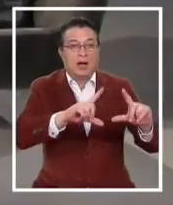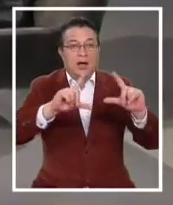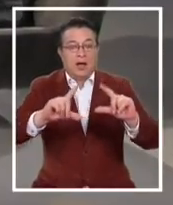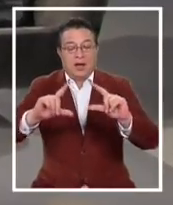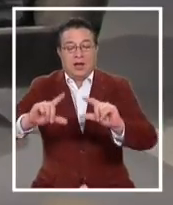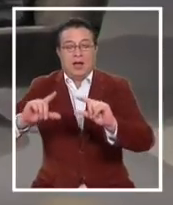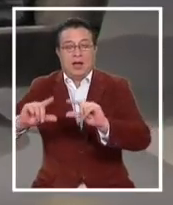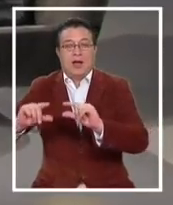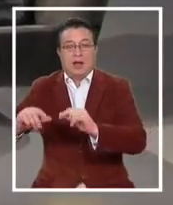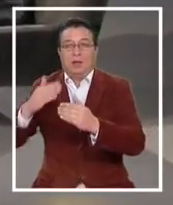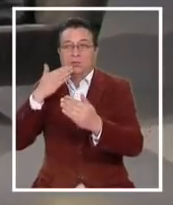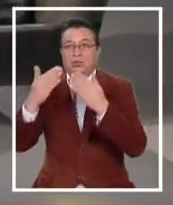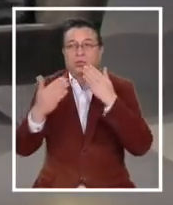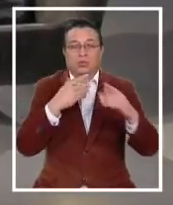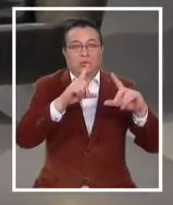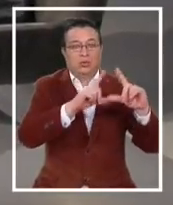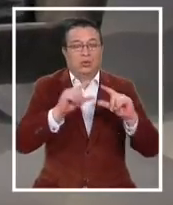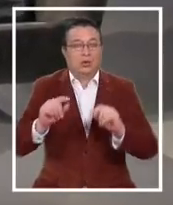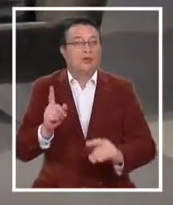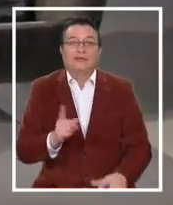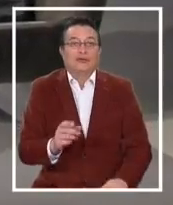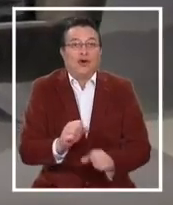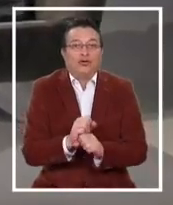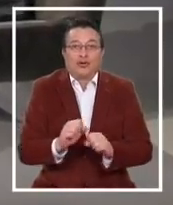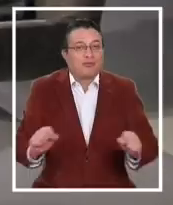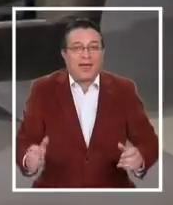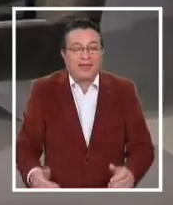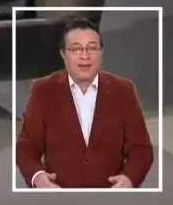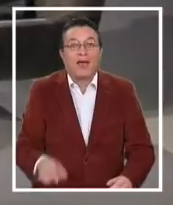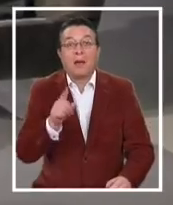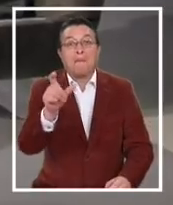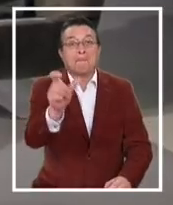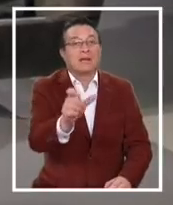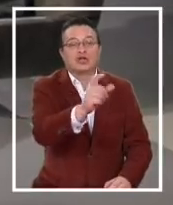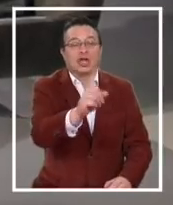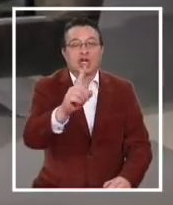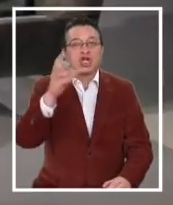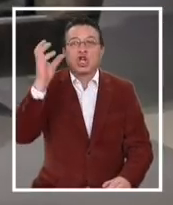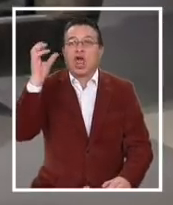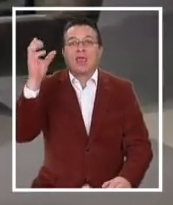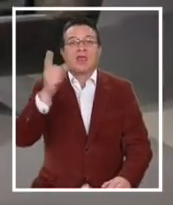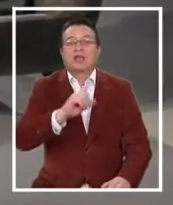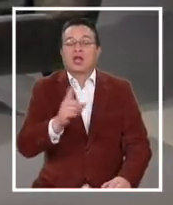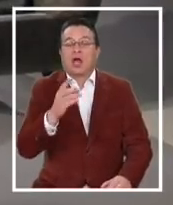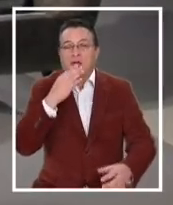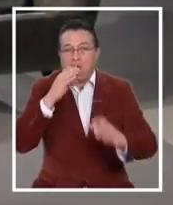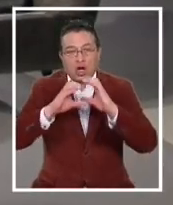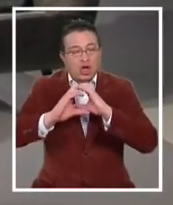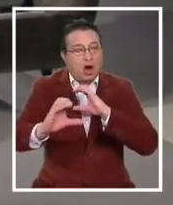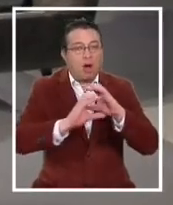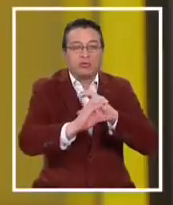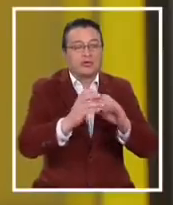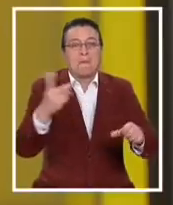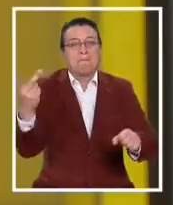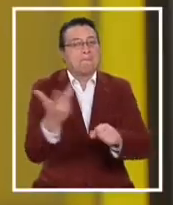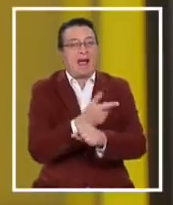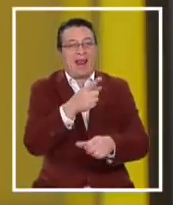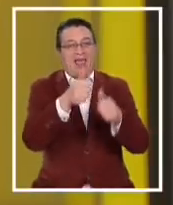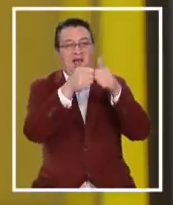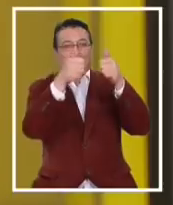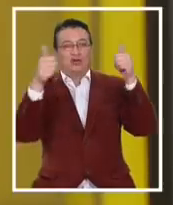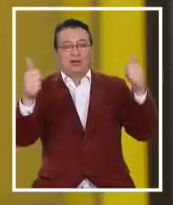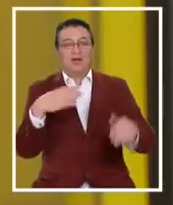de baja en la transmisión. Y no estamos ahí porque la gente no lo entiende, porque se comunica mal desde las autoridades, porque